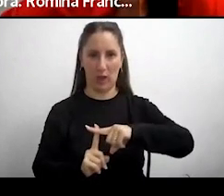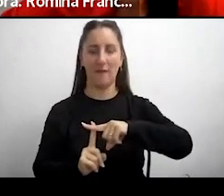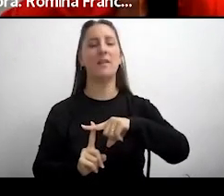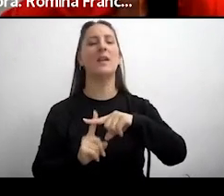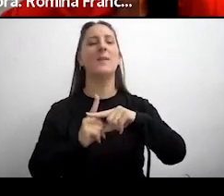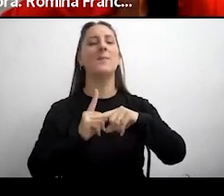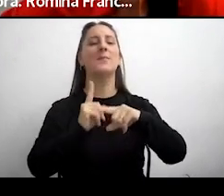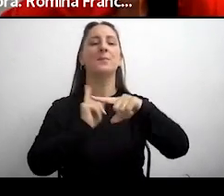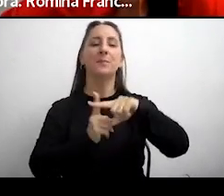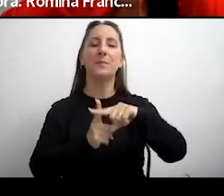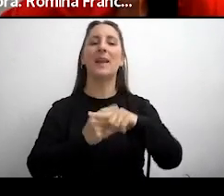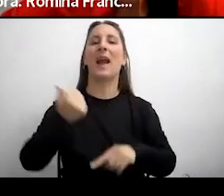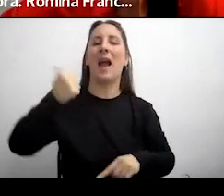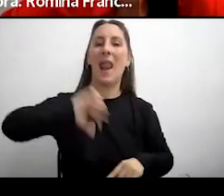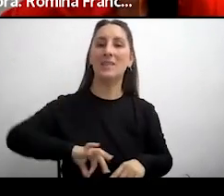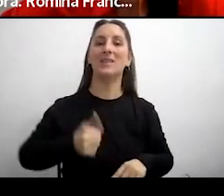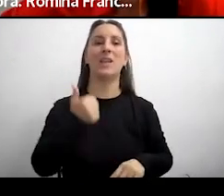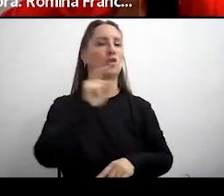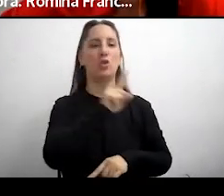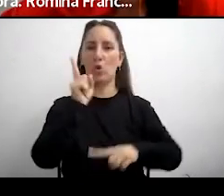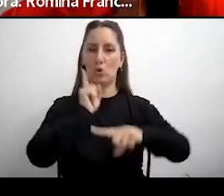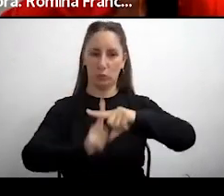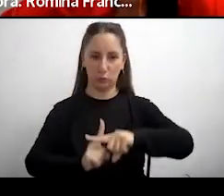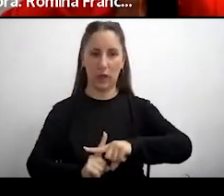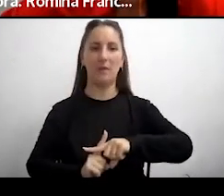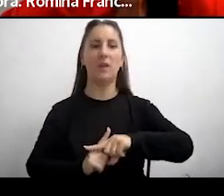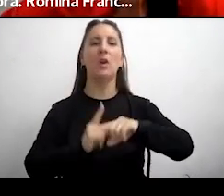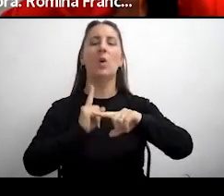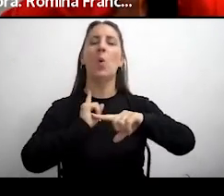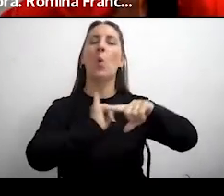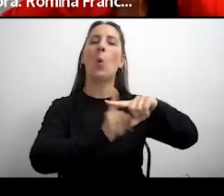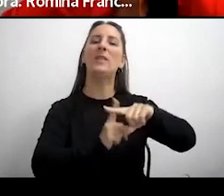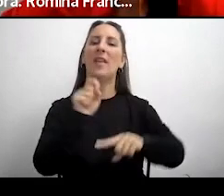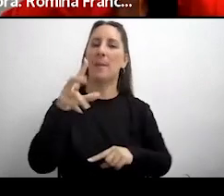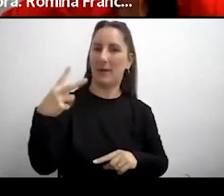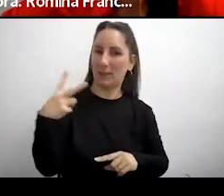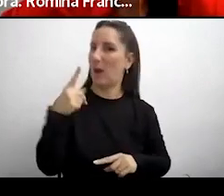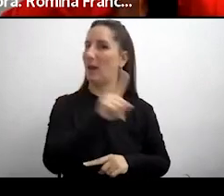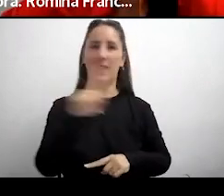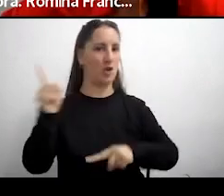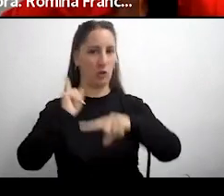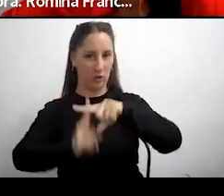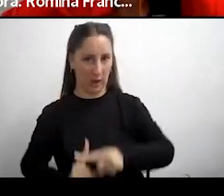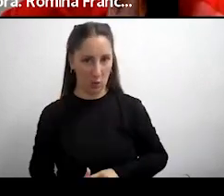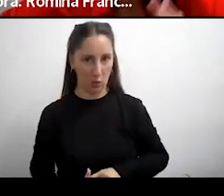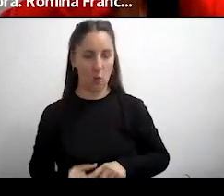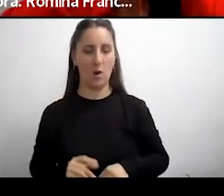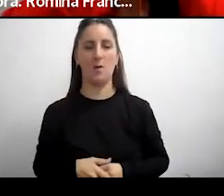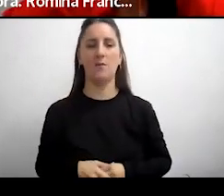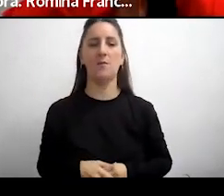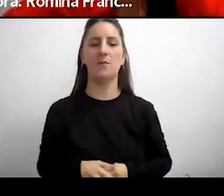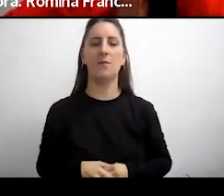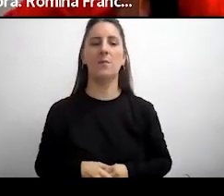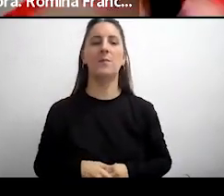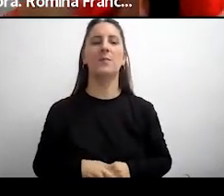volvemos a repetir, no computables. Las cuentas particulares no computables, y después